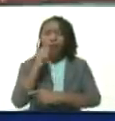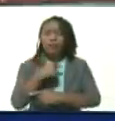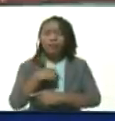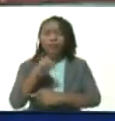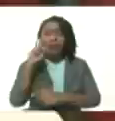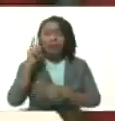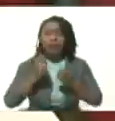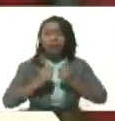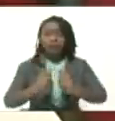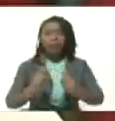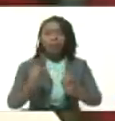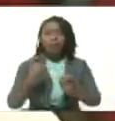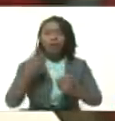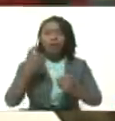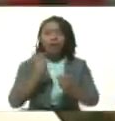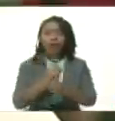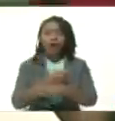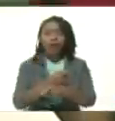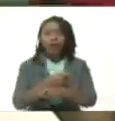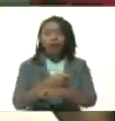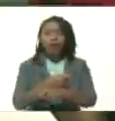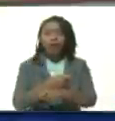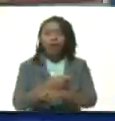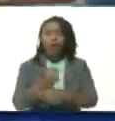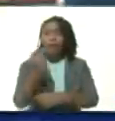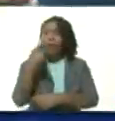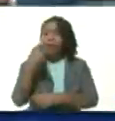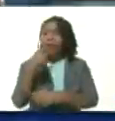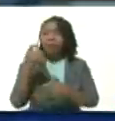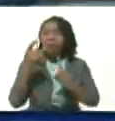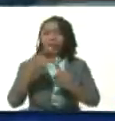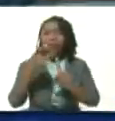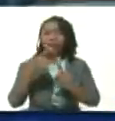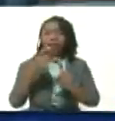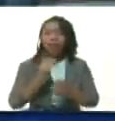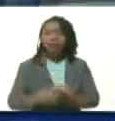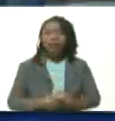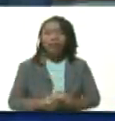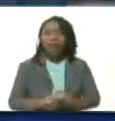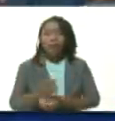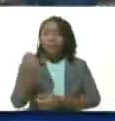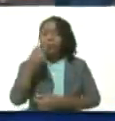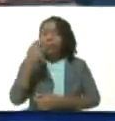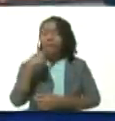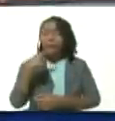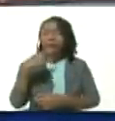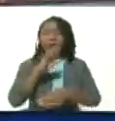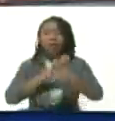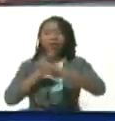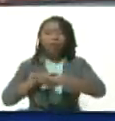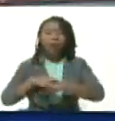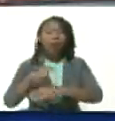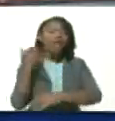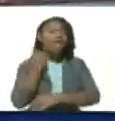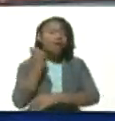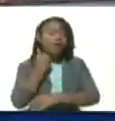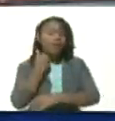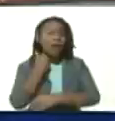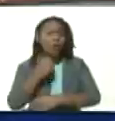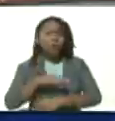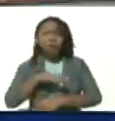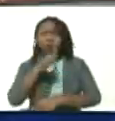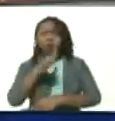del cáncer, las medicinas para el SIDA, las medicinas para las llamadas enfermedades